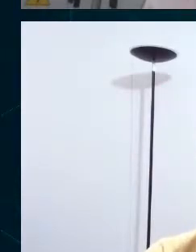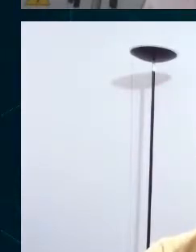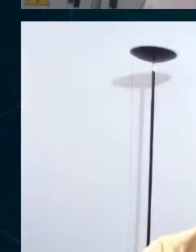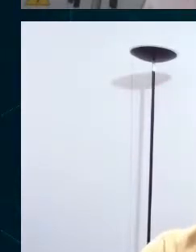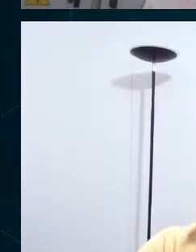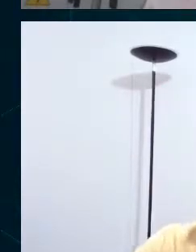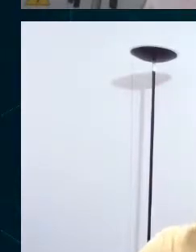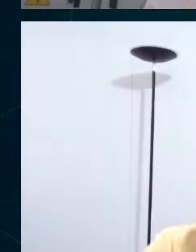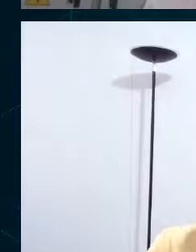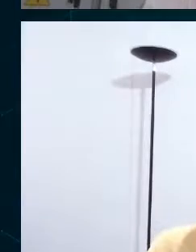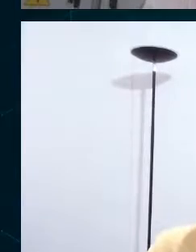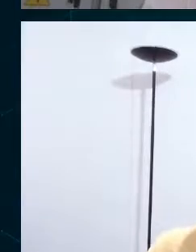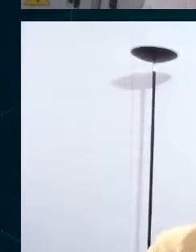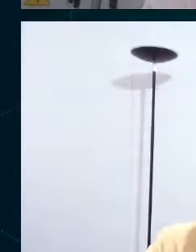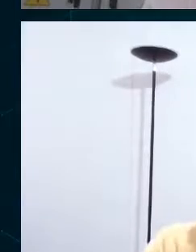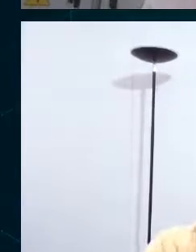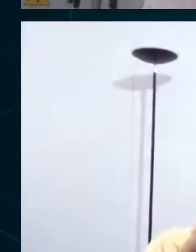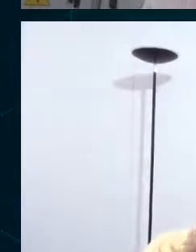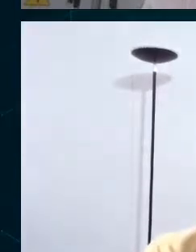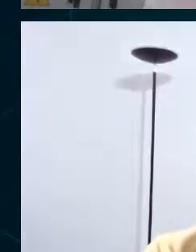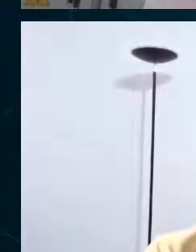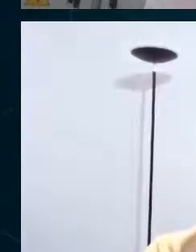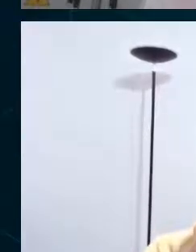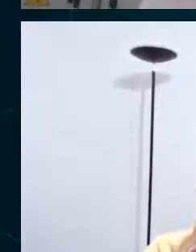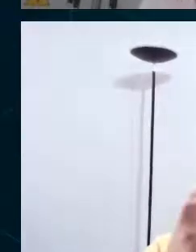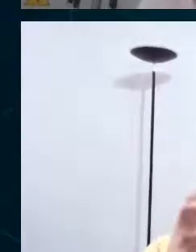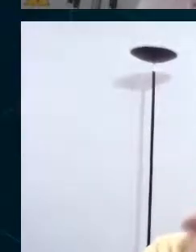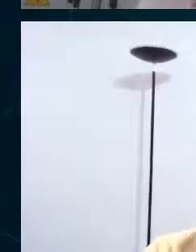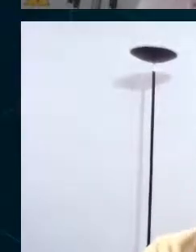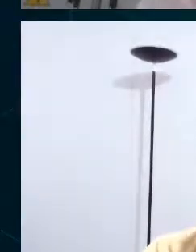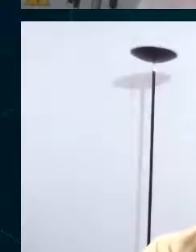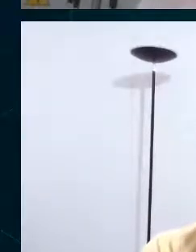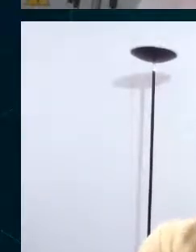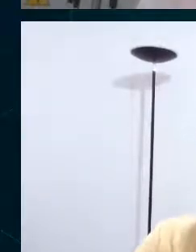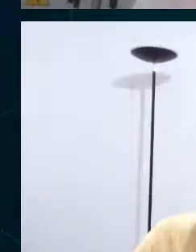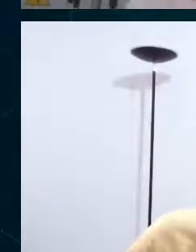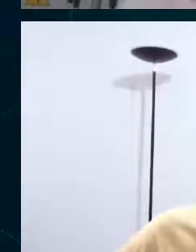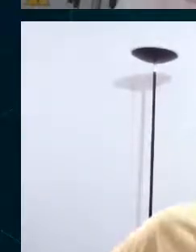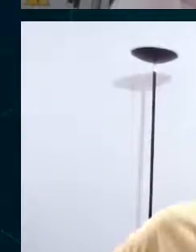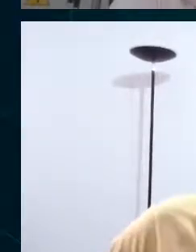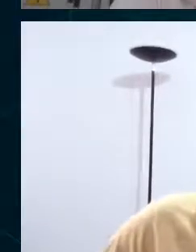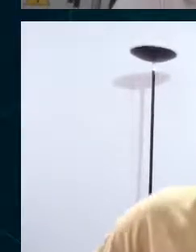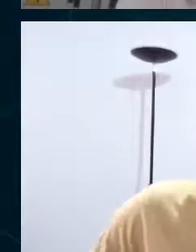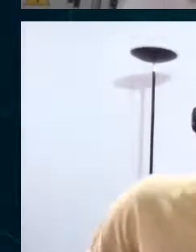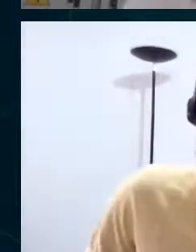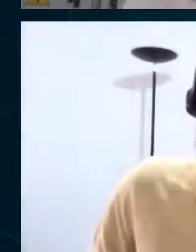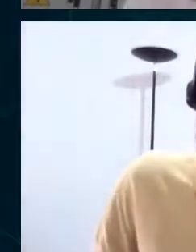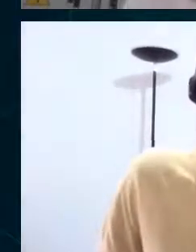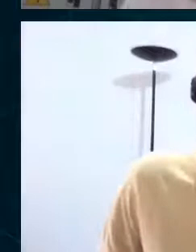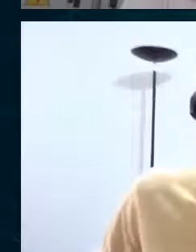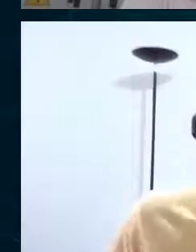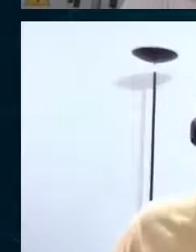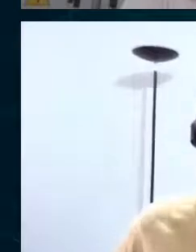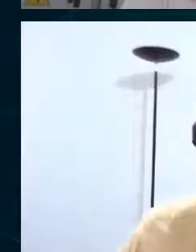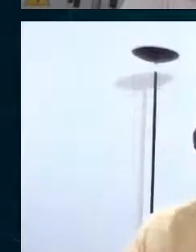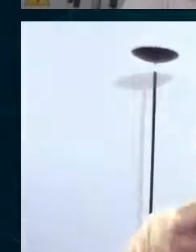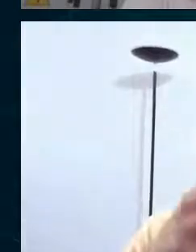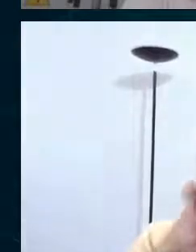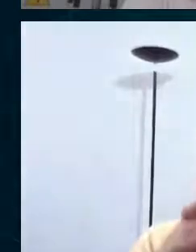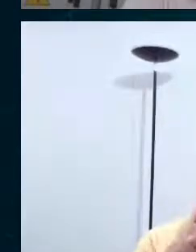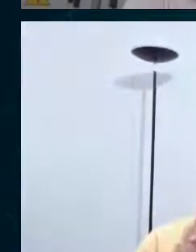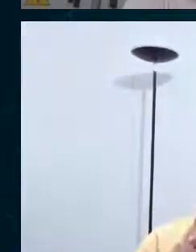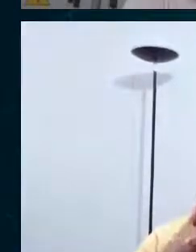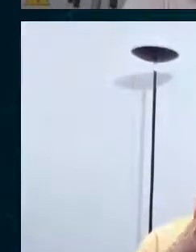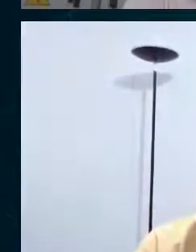para detectar las fallas, para localizarlas, y es algo del relé, ¿cierto? No depende pues como tal del canal de comunicación.